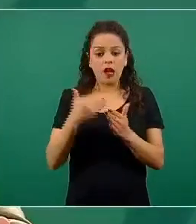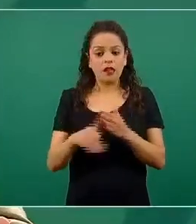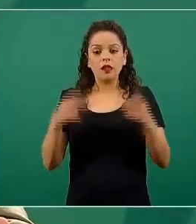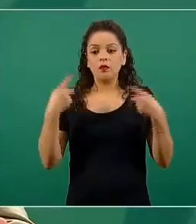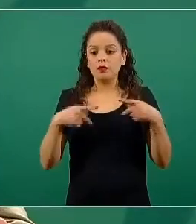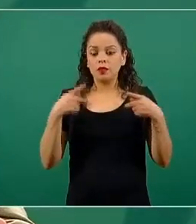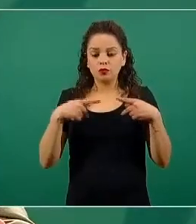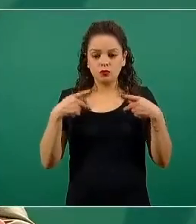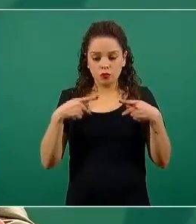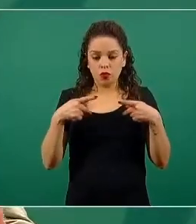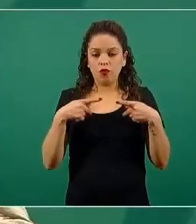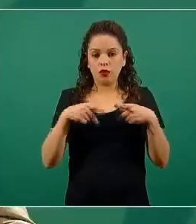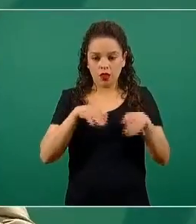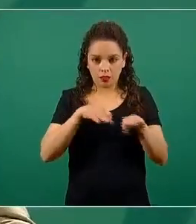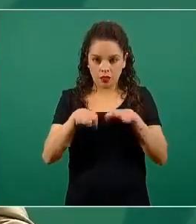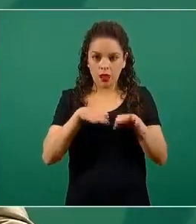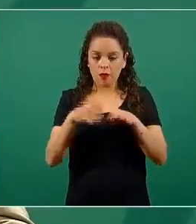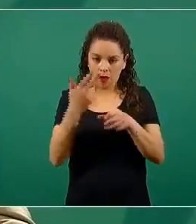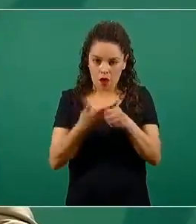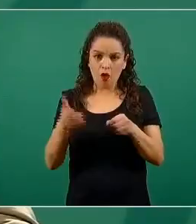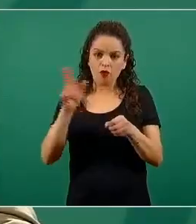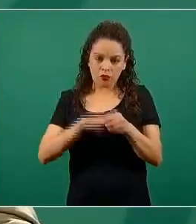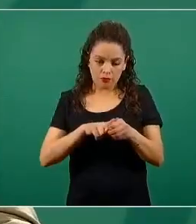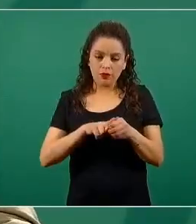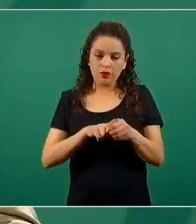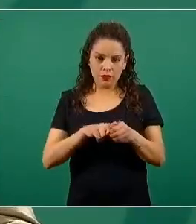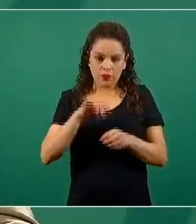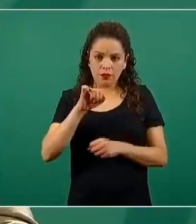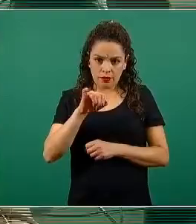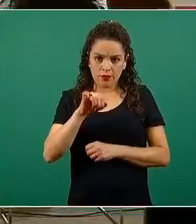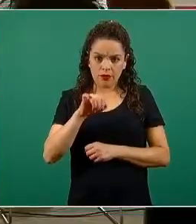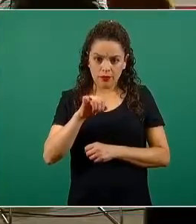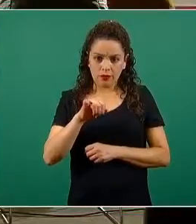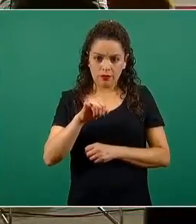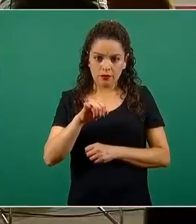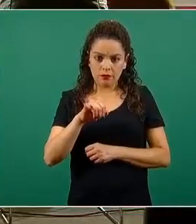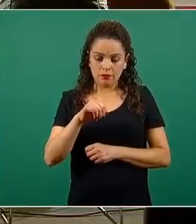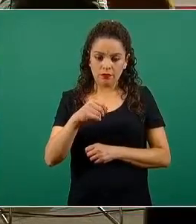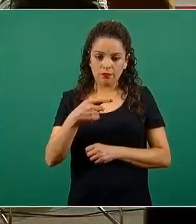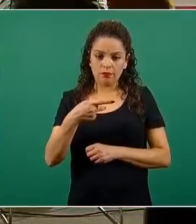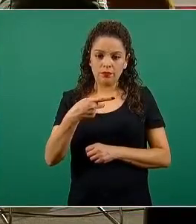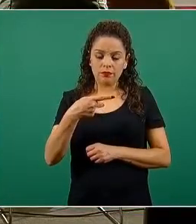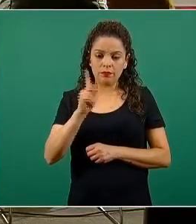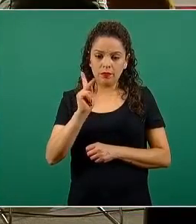línea, que es bastante más de lo que se pasó a